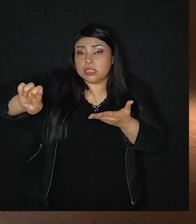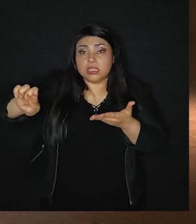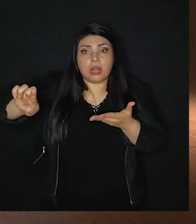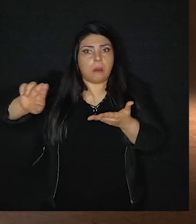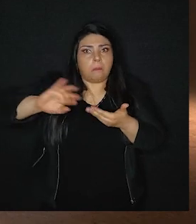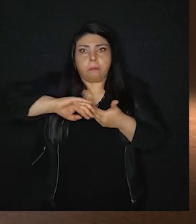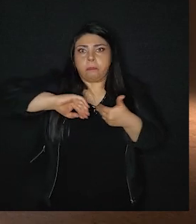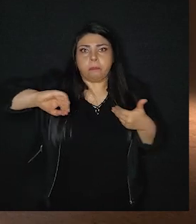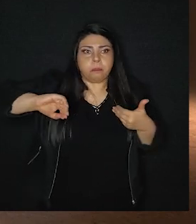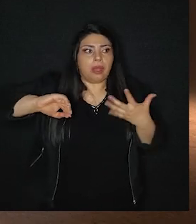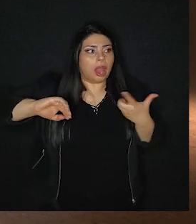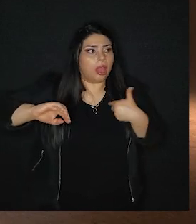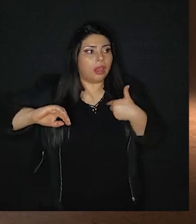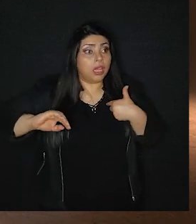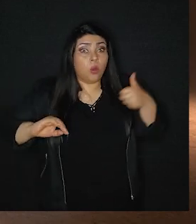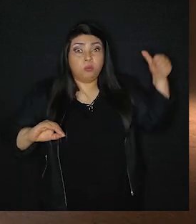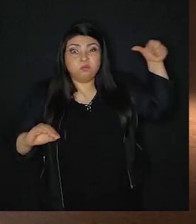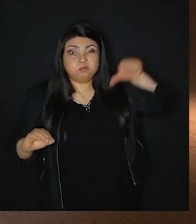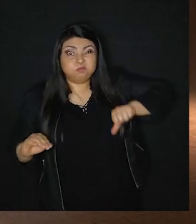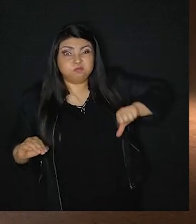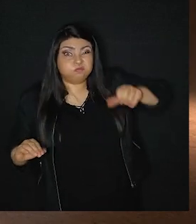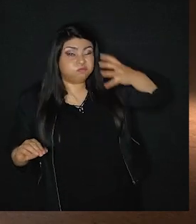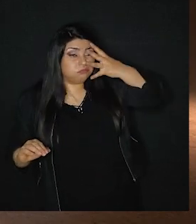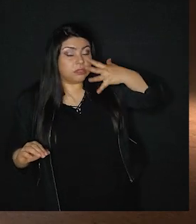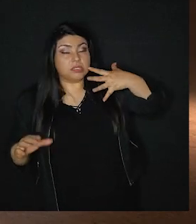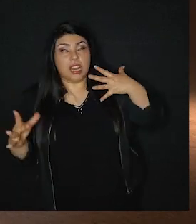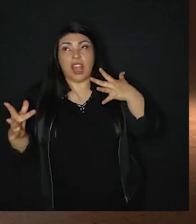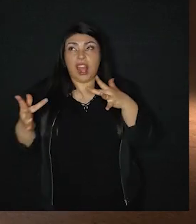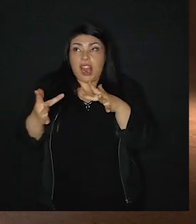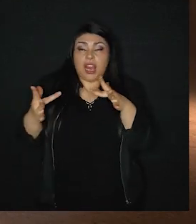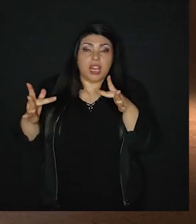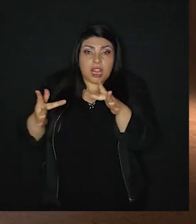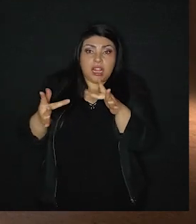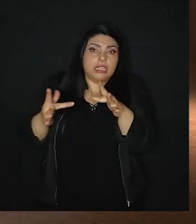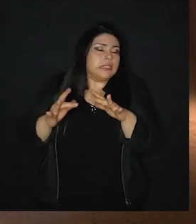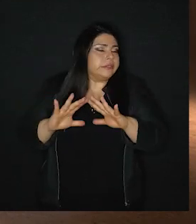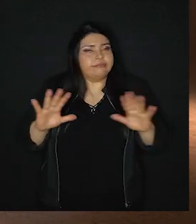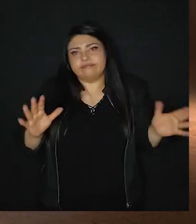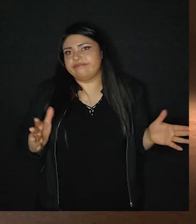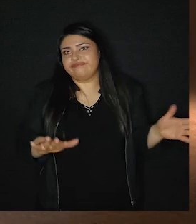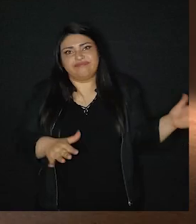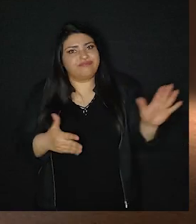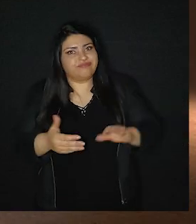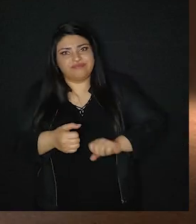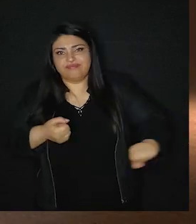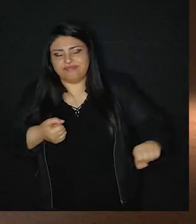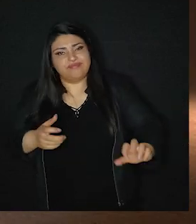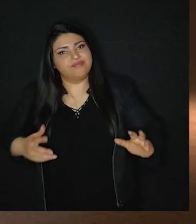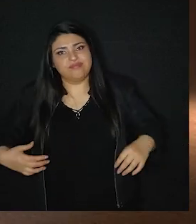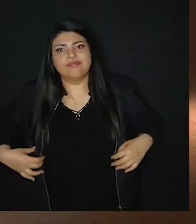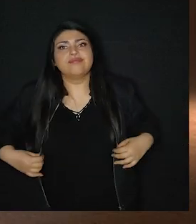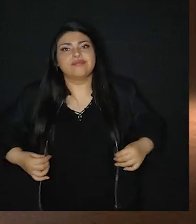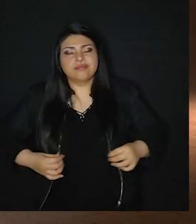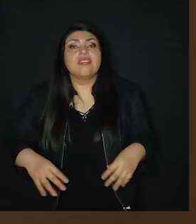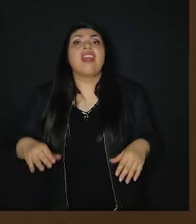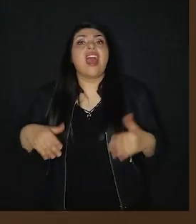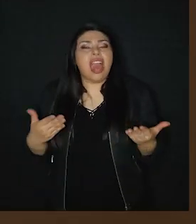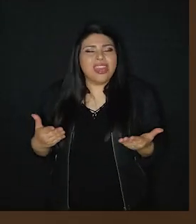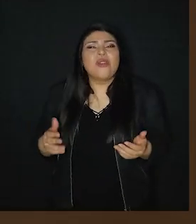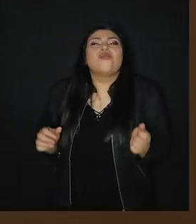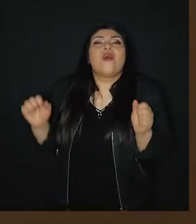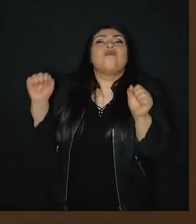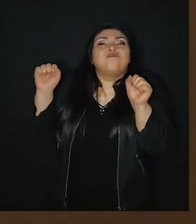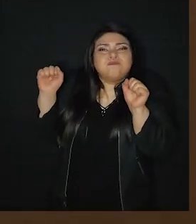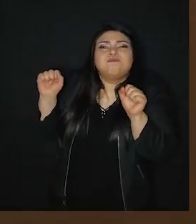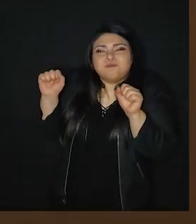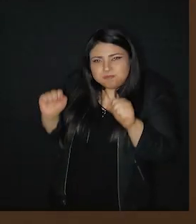destruir todo lo impuro que somos nosotros y eso se traducía a muerte entonces para entrar